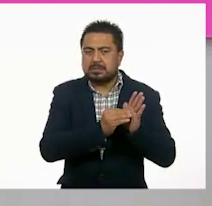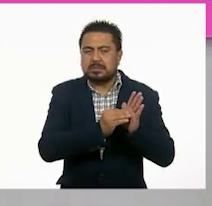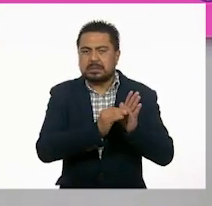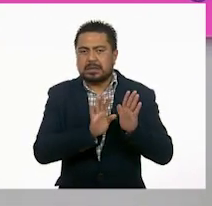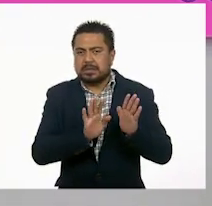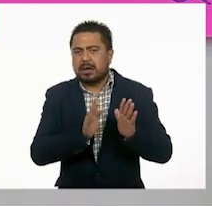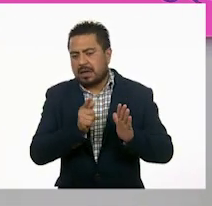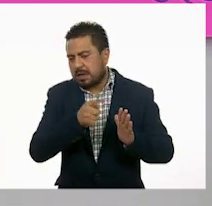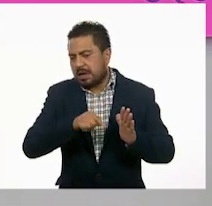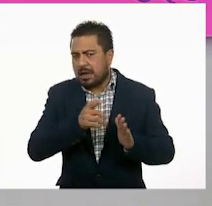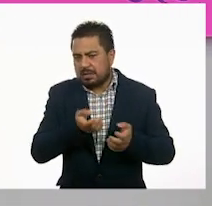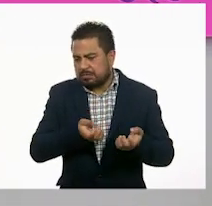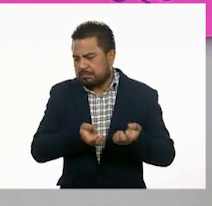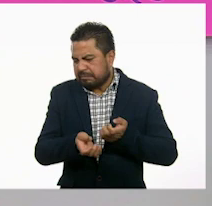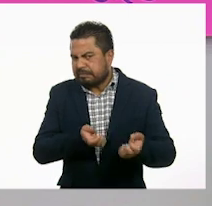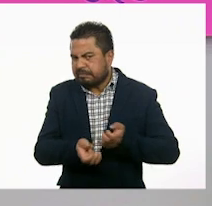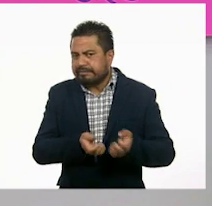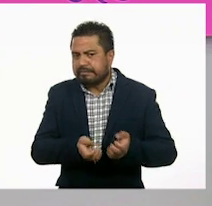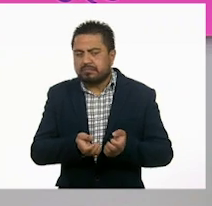en práctica